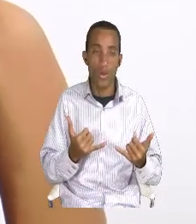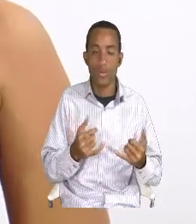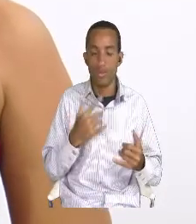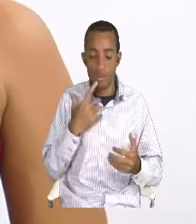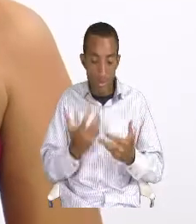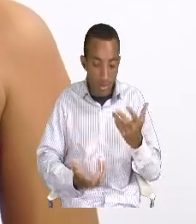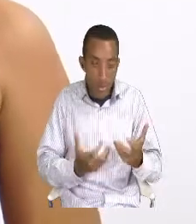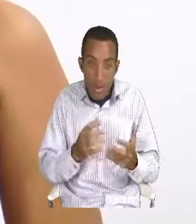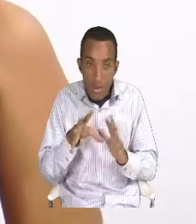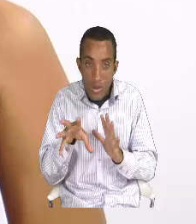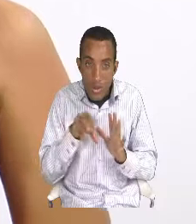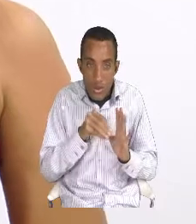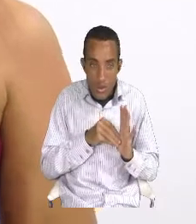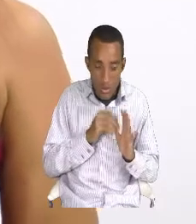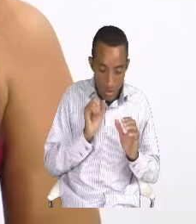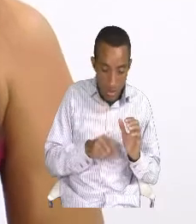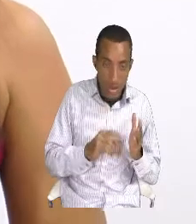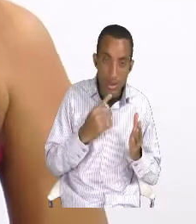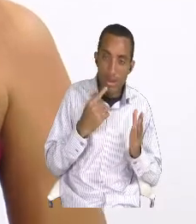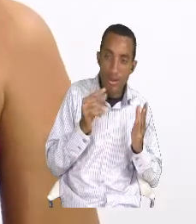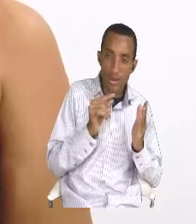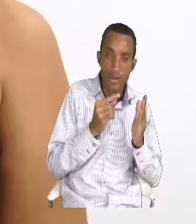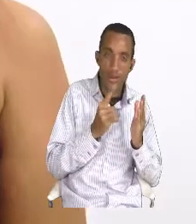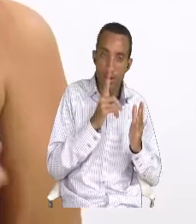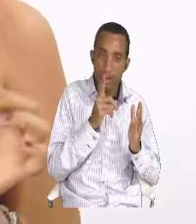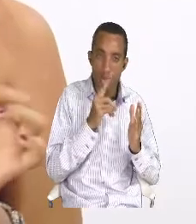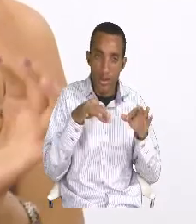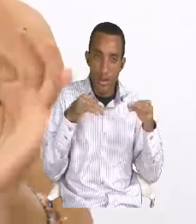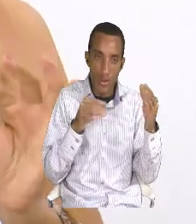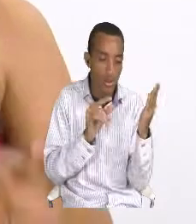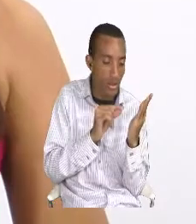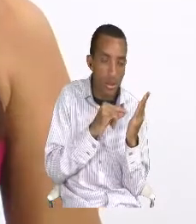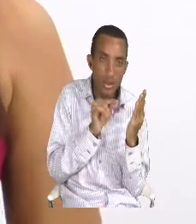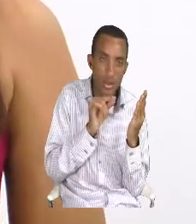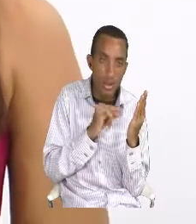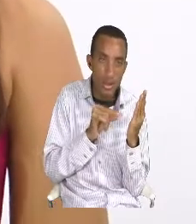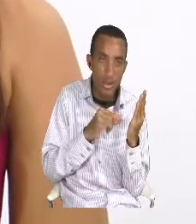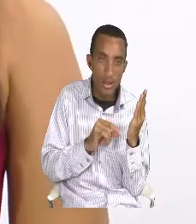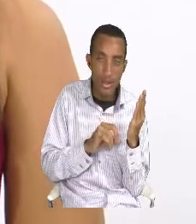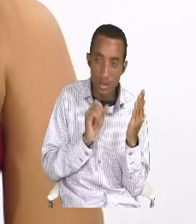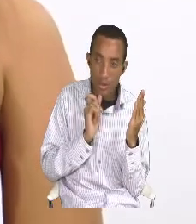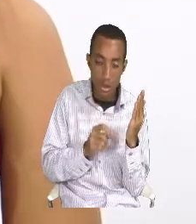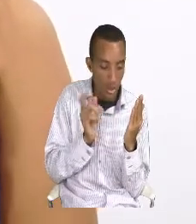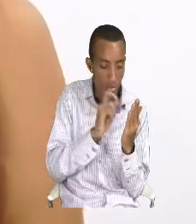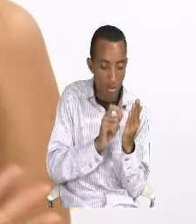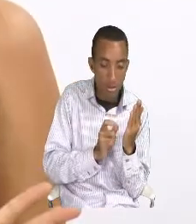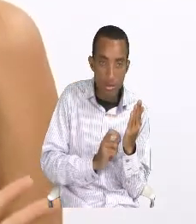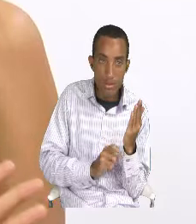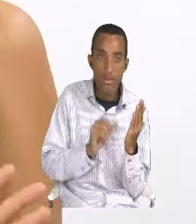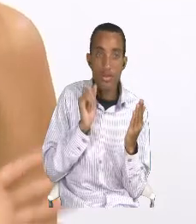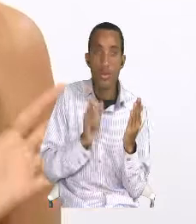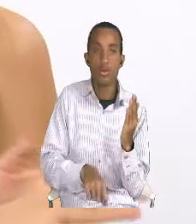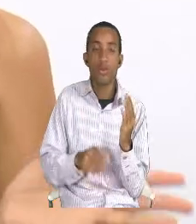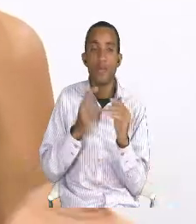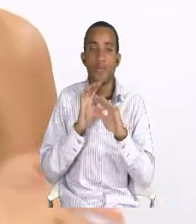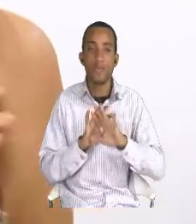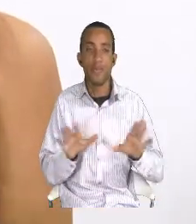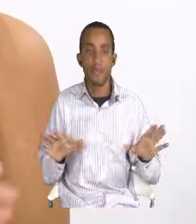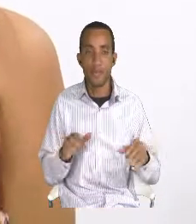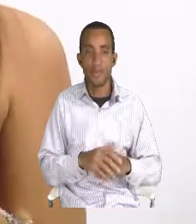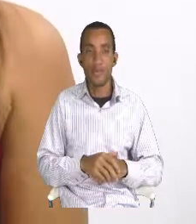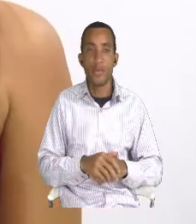encanta muchísimo. Esperamos que hayas tomado papel y lápiz para que sigas ahí muy pendiente de todo lo que al final se va a terminar de hacer con la receta y en especial